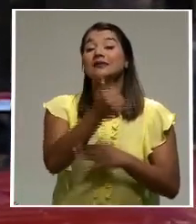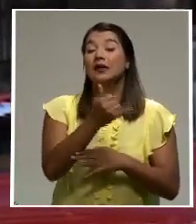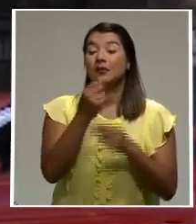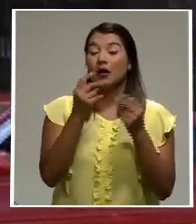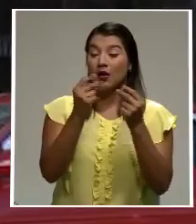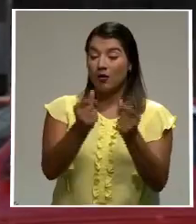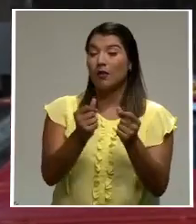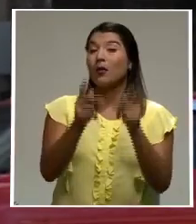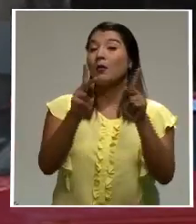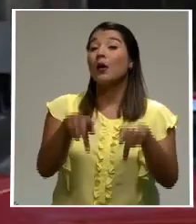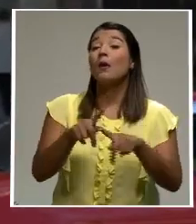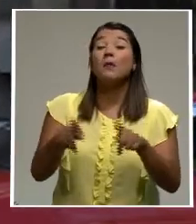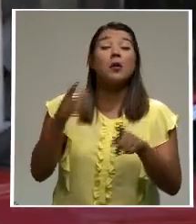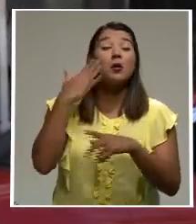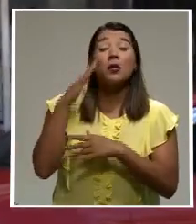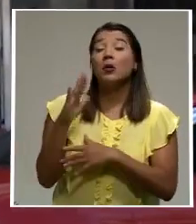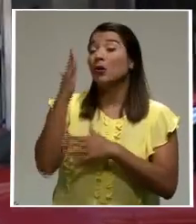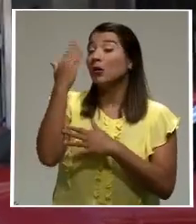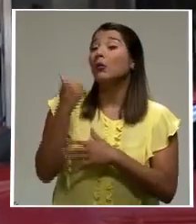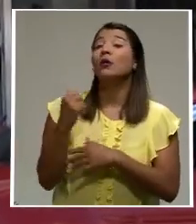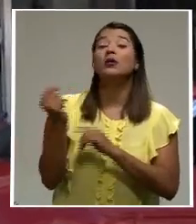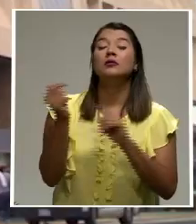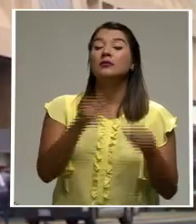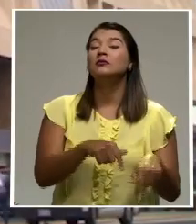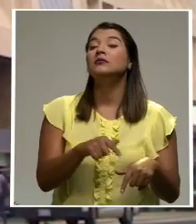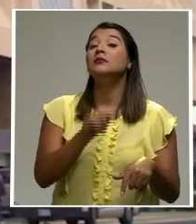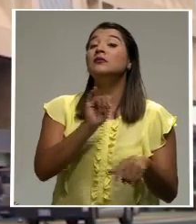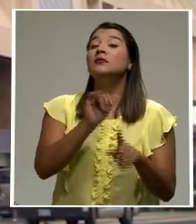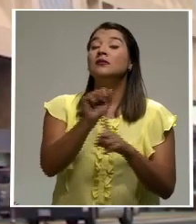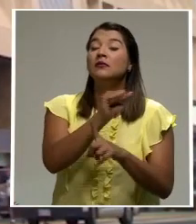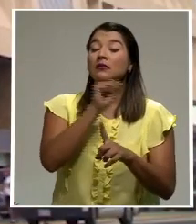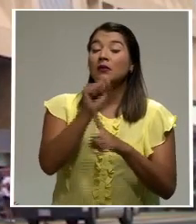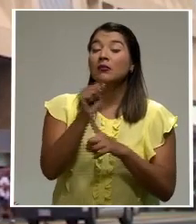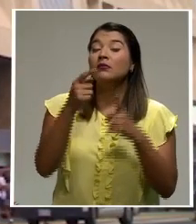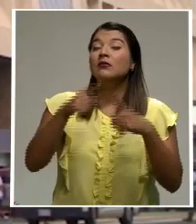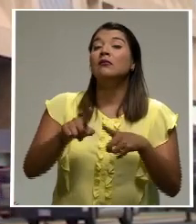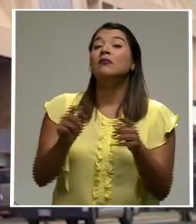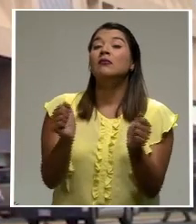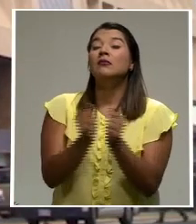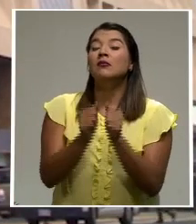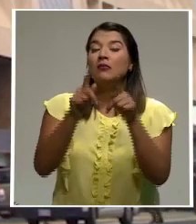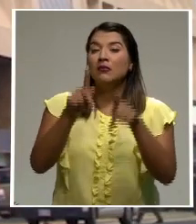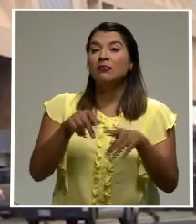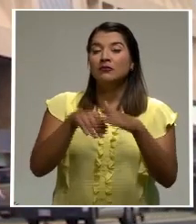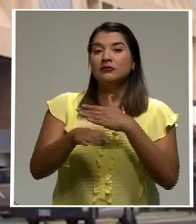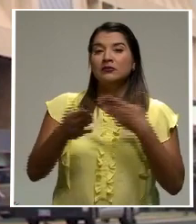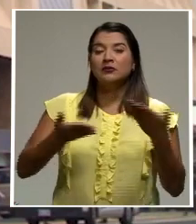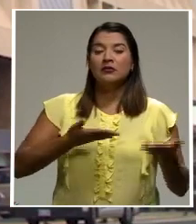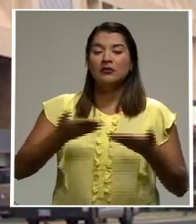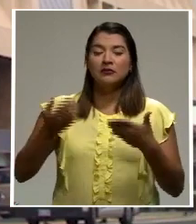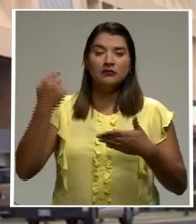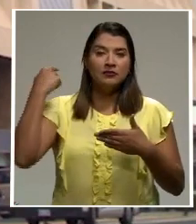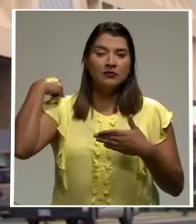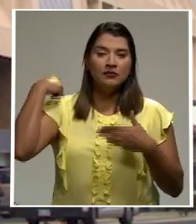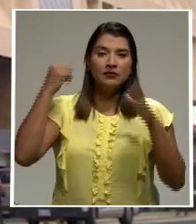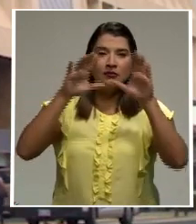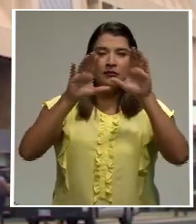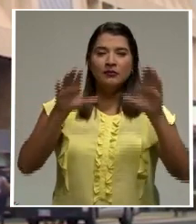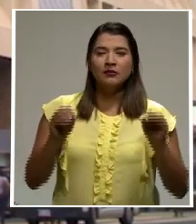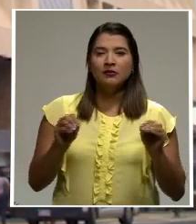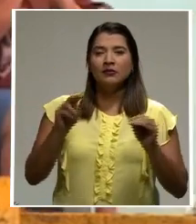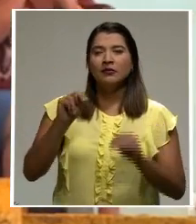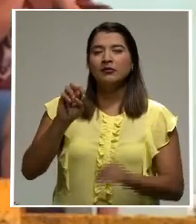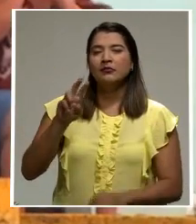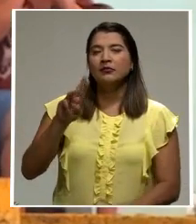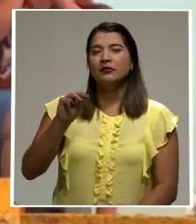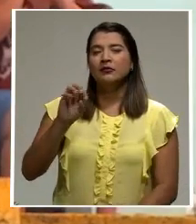se desconoce las razones por las cuales no asisten. Situación similar sucede con los pacientes del servicio de neumología, quienes deben